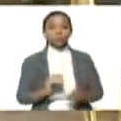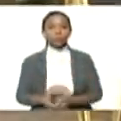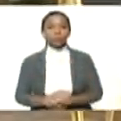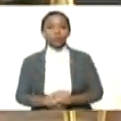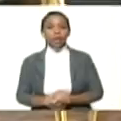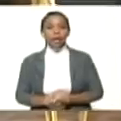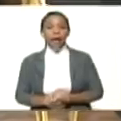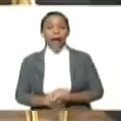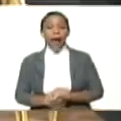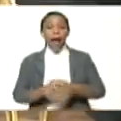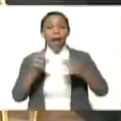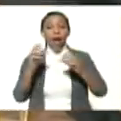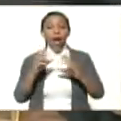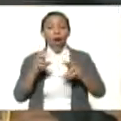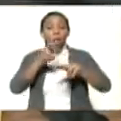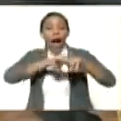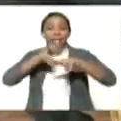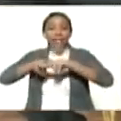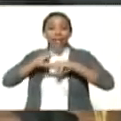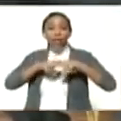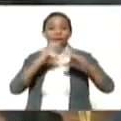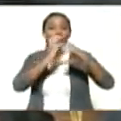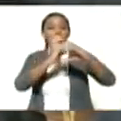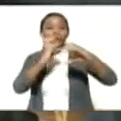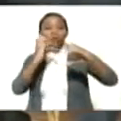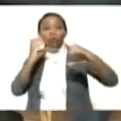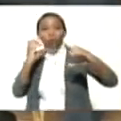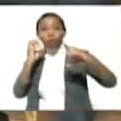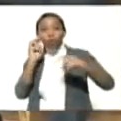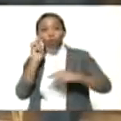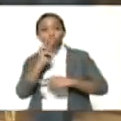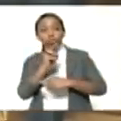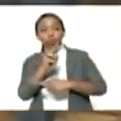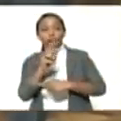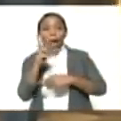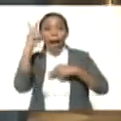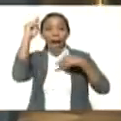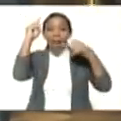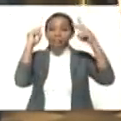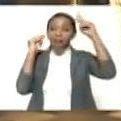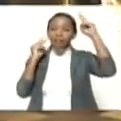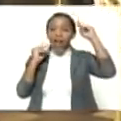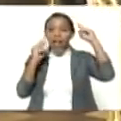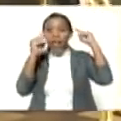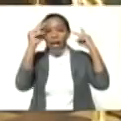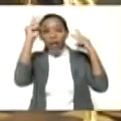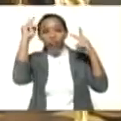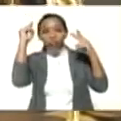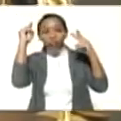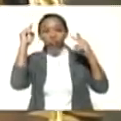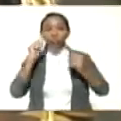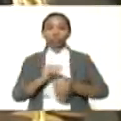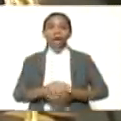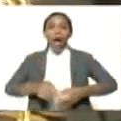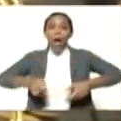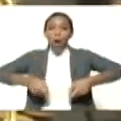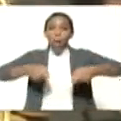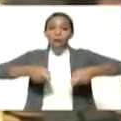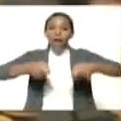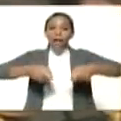en los puestos de autobús, en las barberías, en los